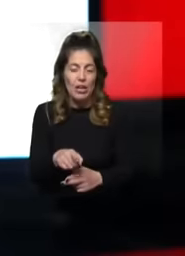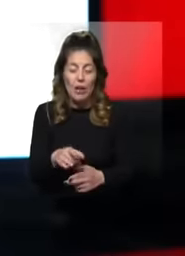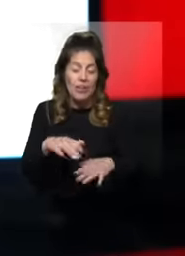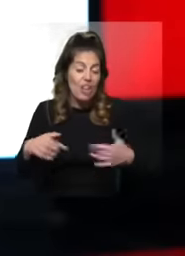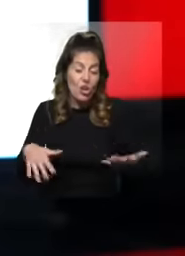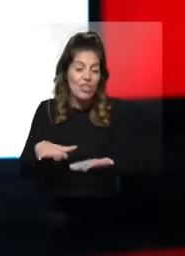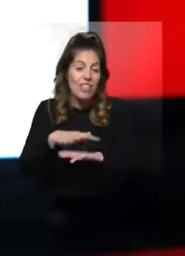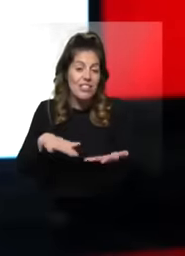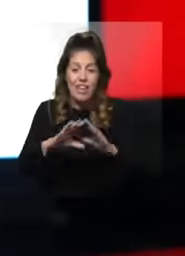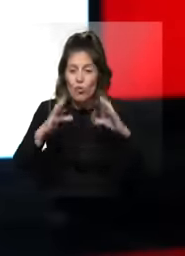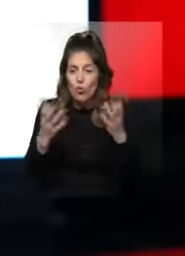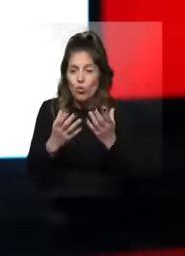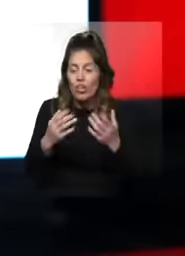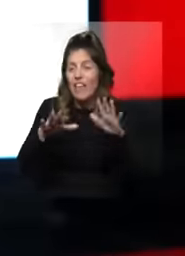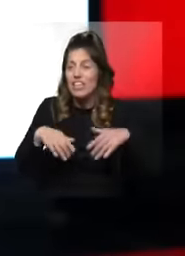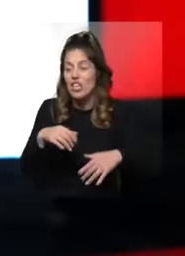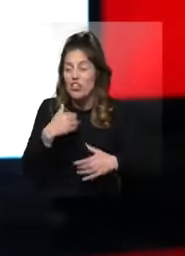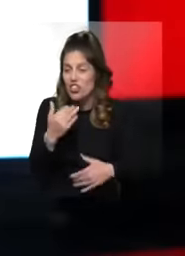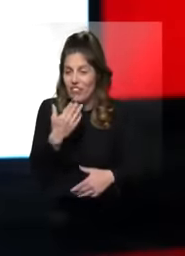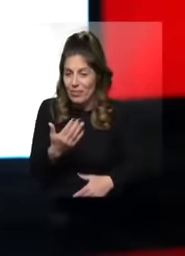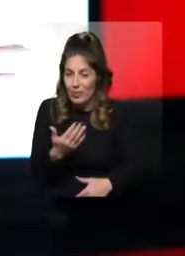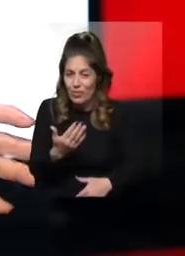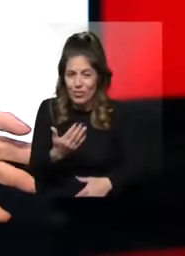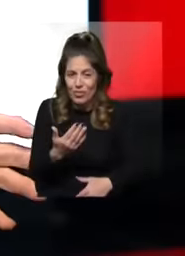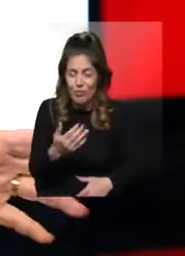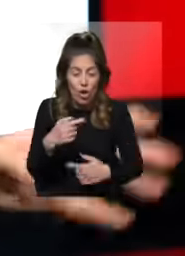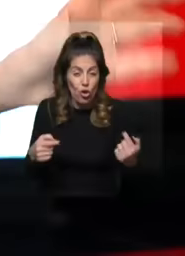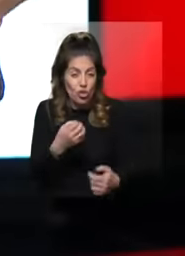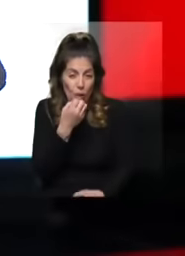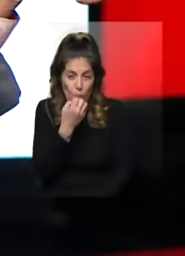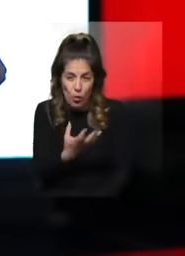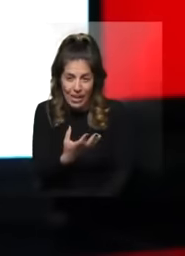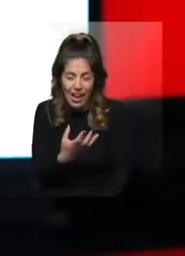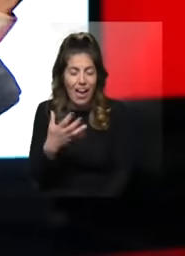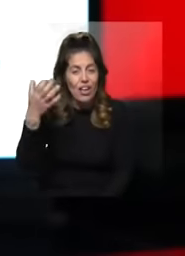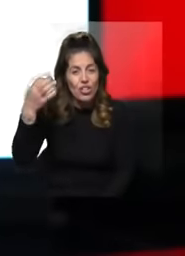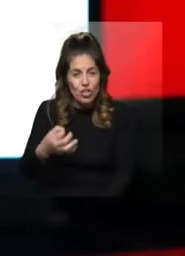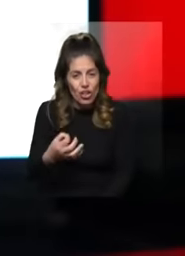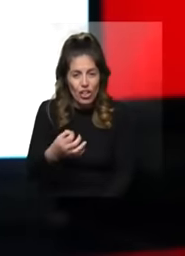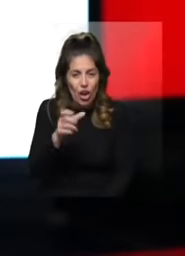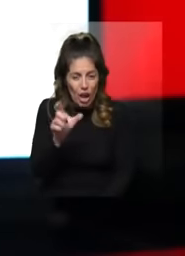enteramos, a pesar de todo. Pero hay cosas que son muy buenas. Entonces, yo creo que la gente está más... Yo creo que los